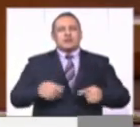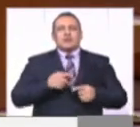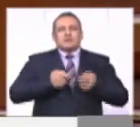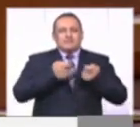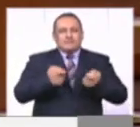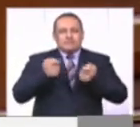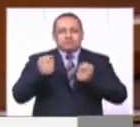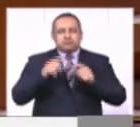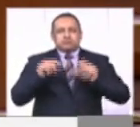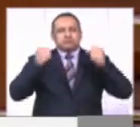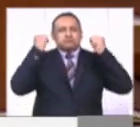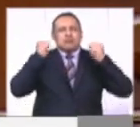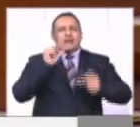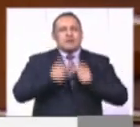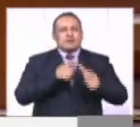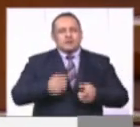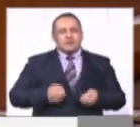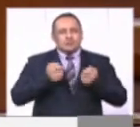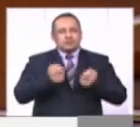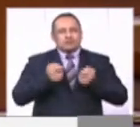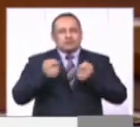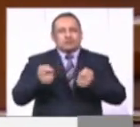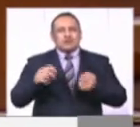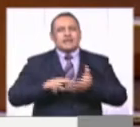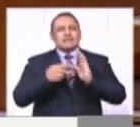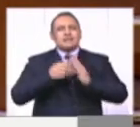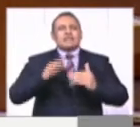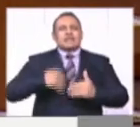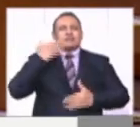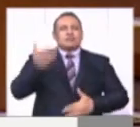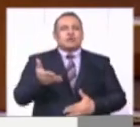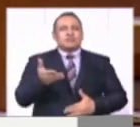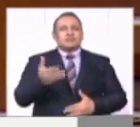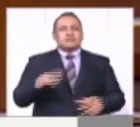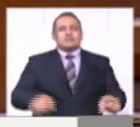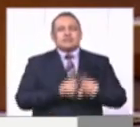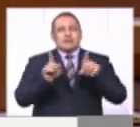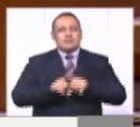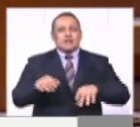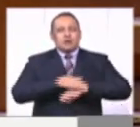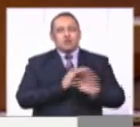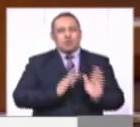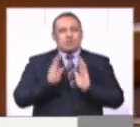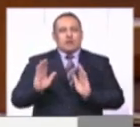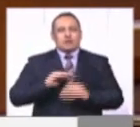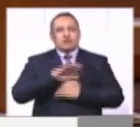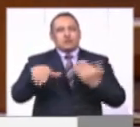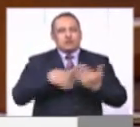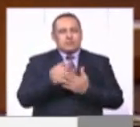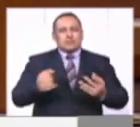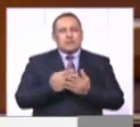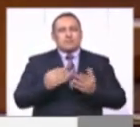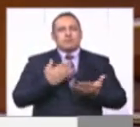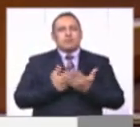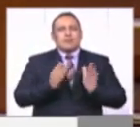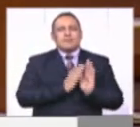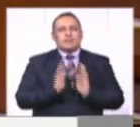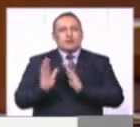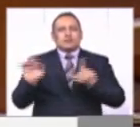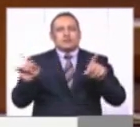la población incitando a lo que después en un plan totalmente premeditado